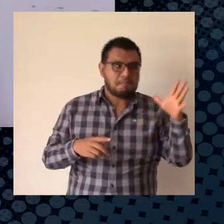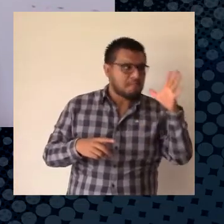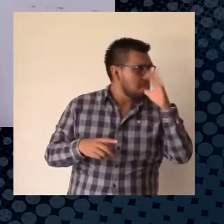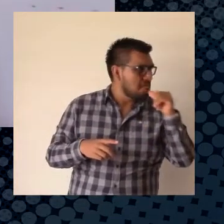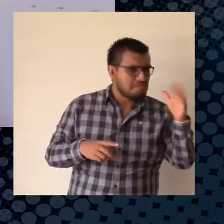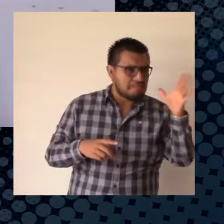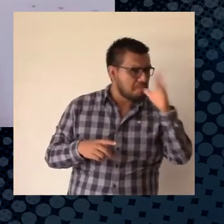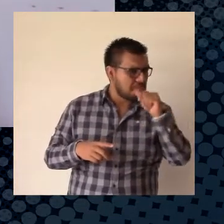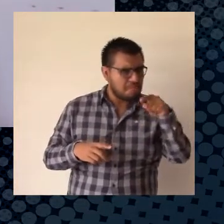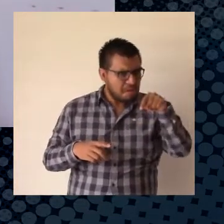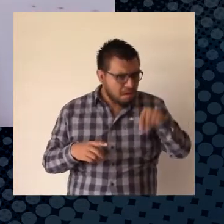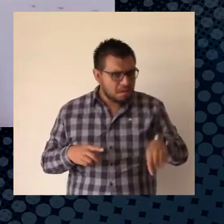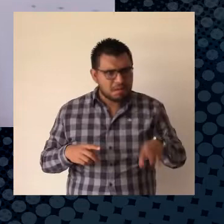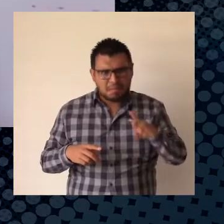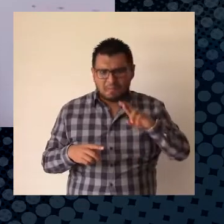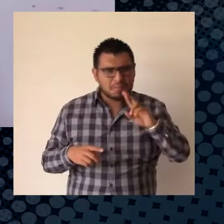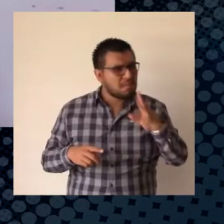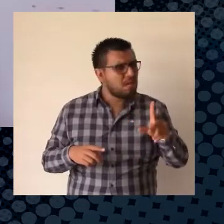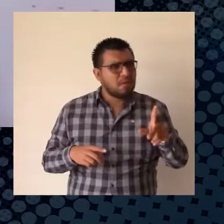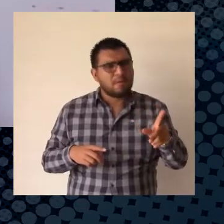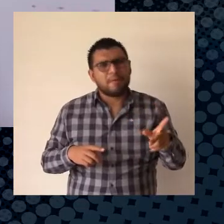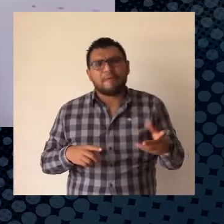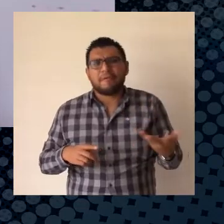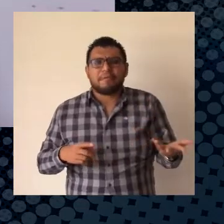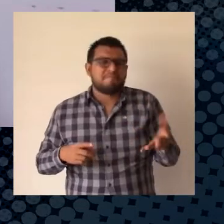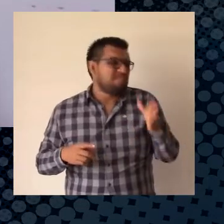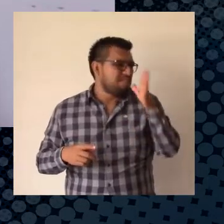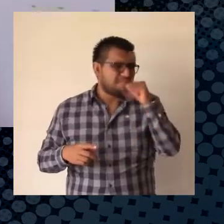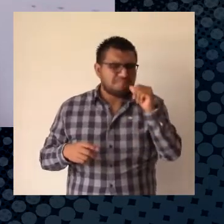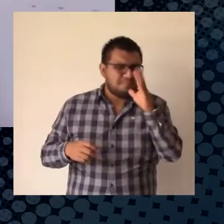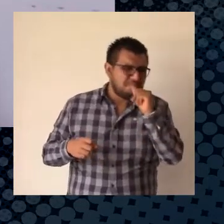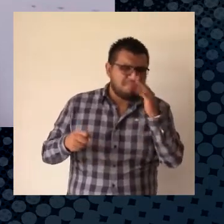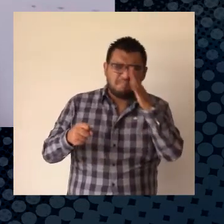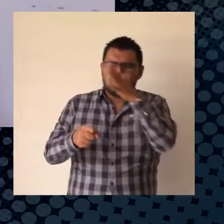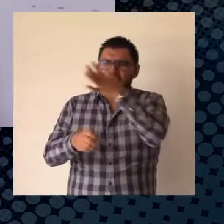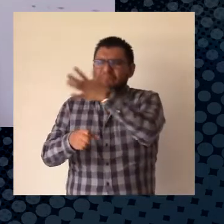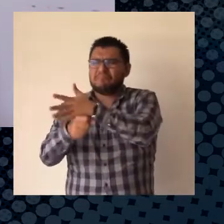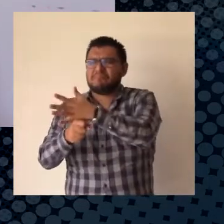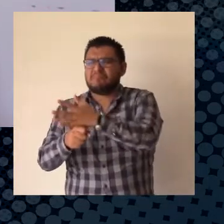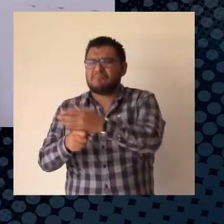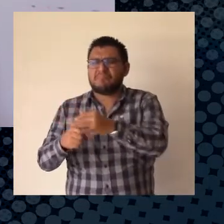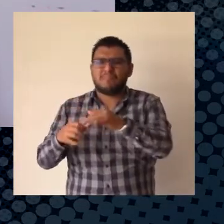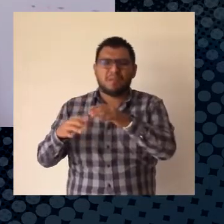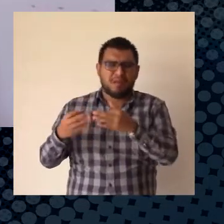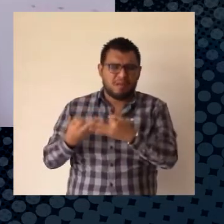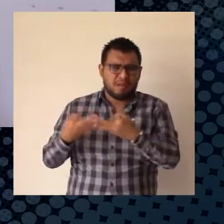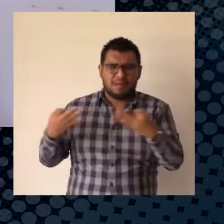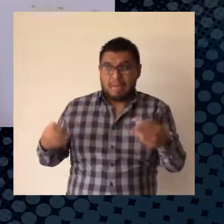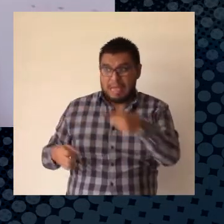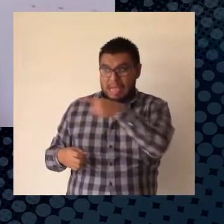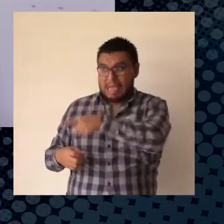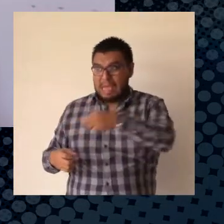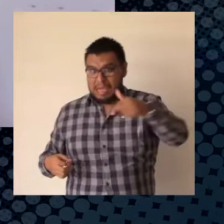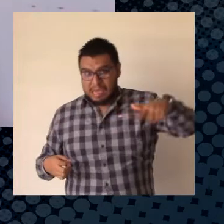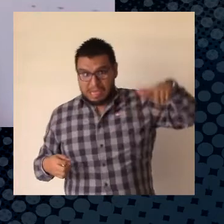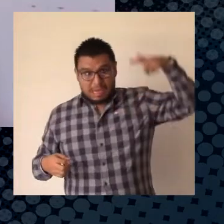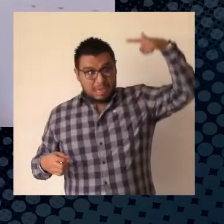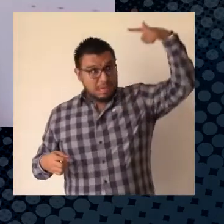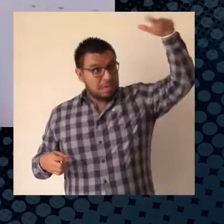podemos. Aquí mejor morimos, pero no podemos entrar a esa tierra. Ahí hay gigantes, dice, que nos van a